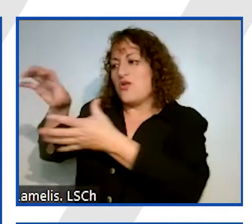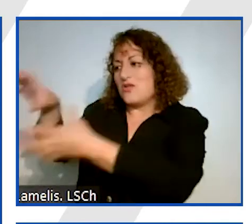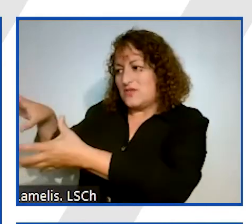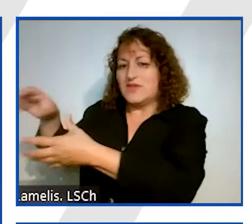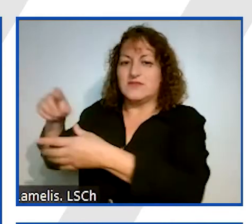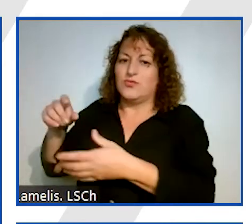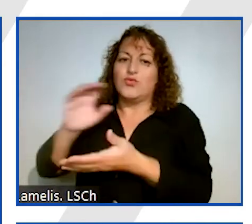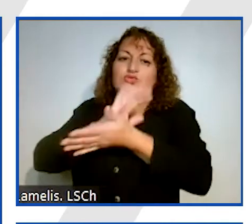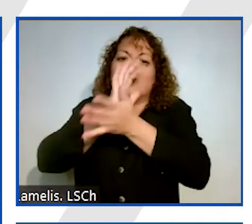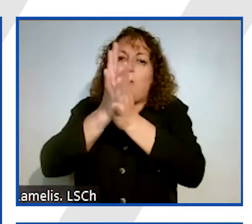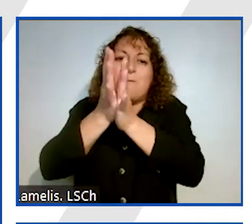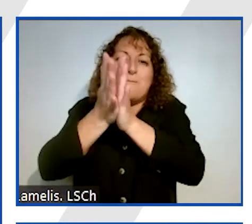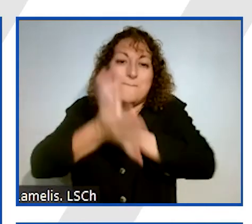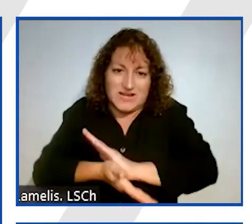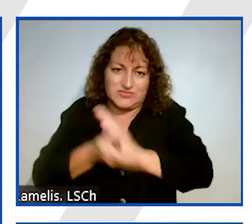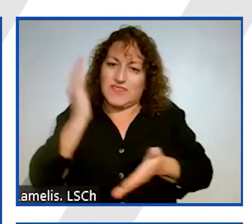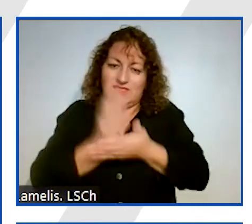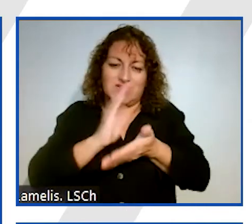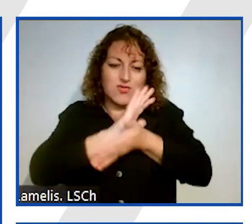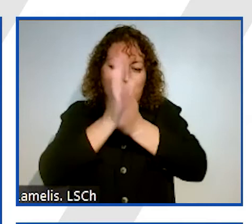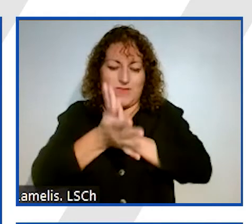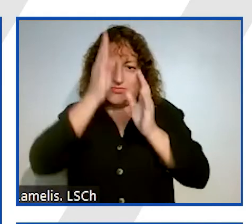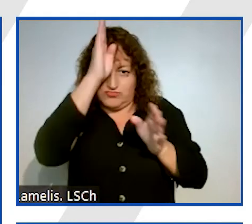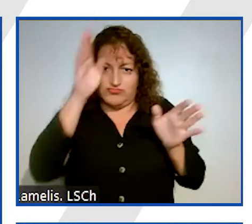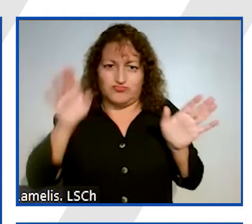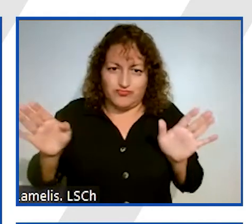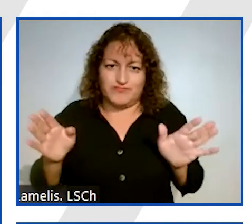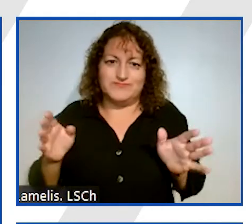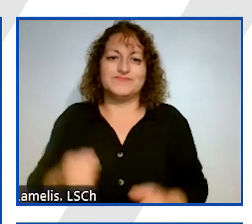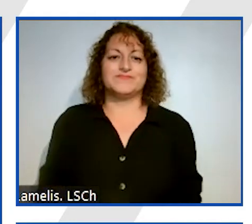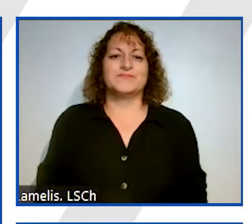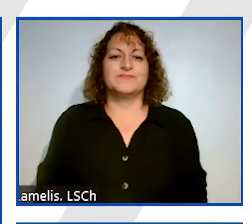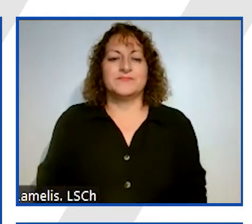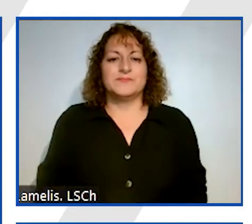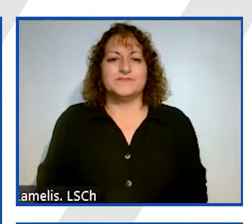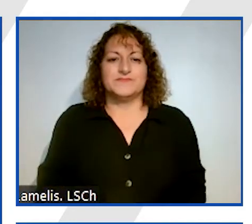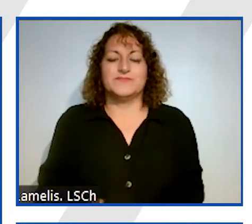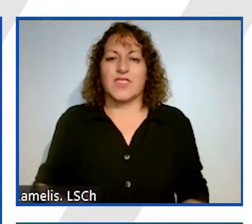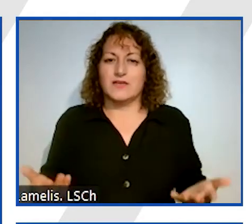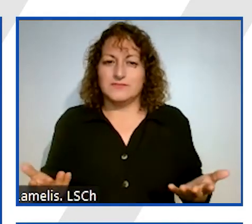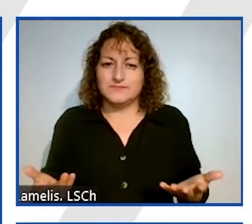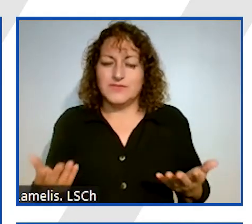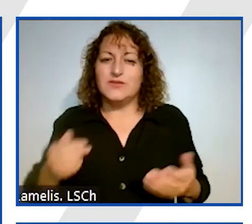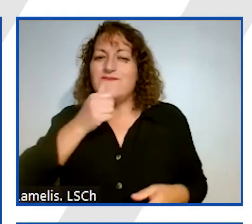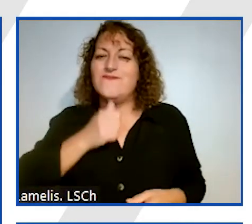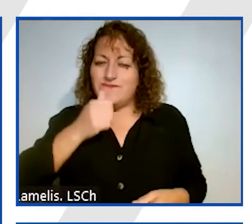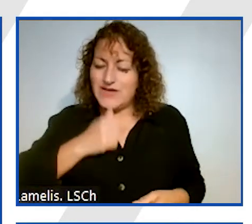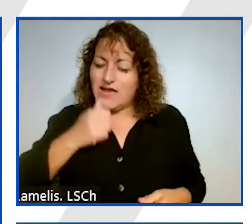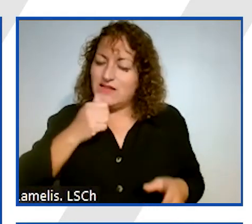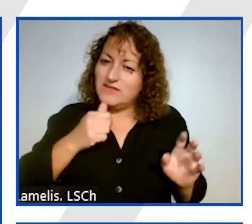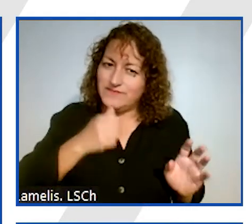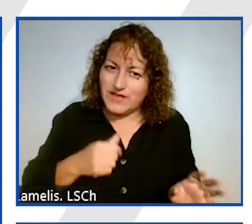indirectamente regulamos el volumen de lo que se está manejando, de lo que se está desembarcando, porque todavía no hemos podido lograr una conciencia de que